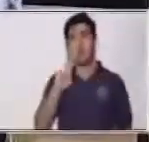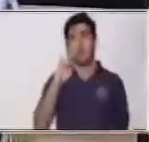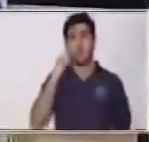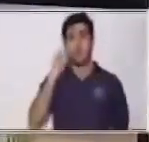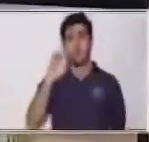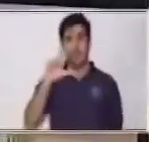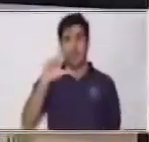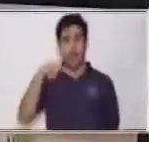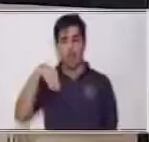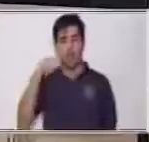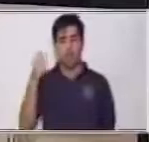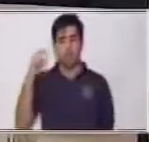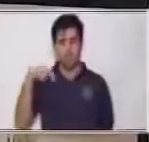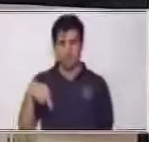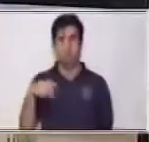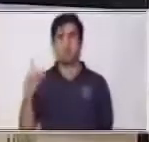Melendres.